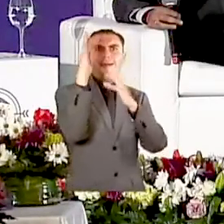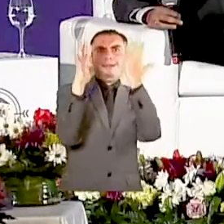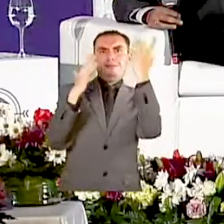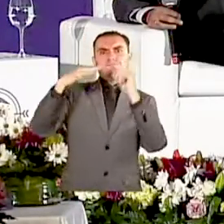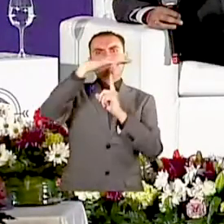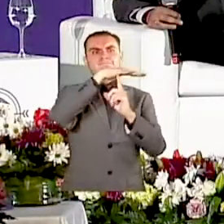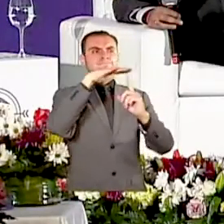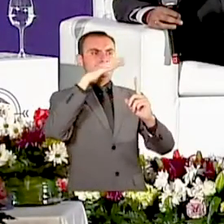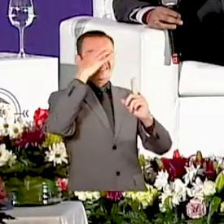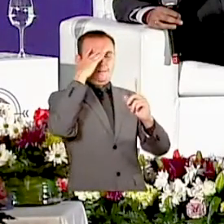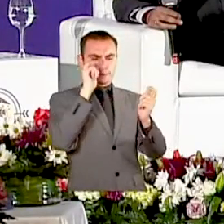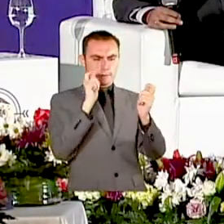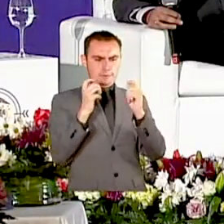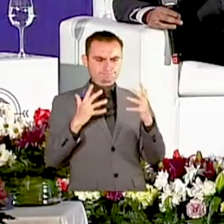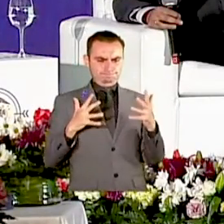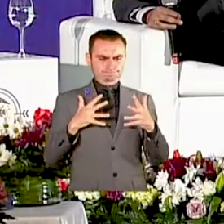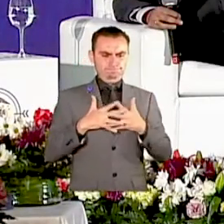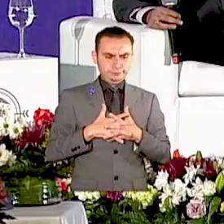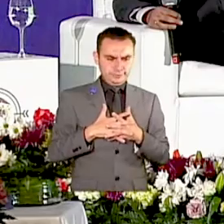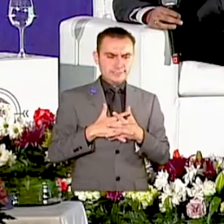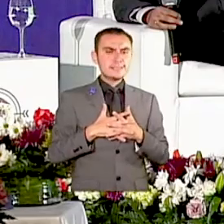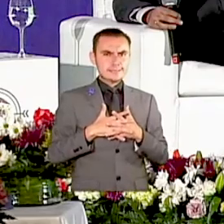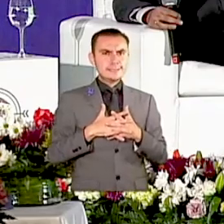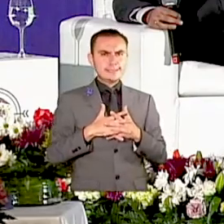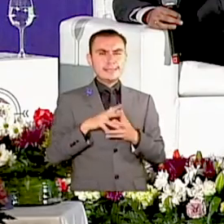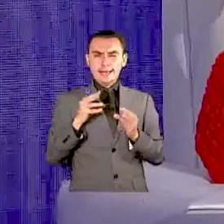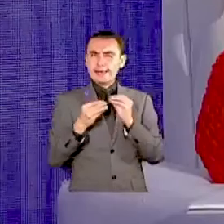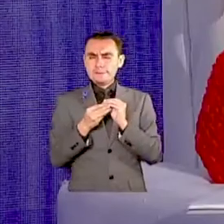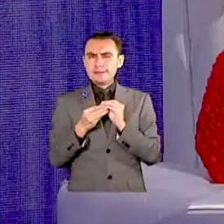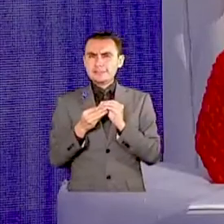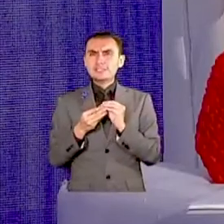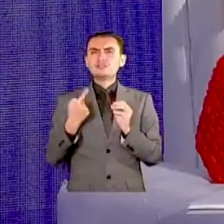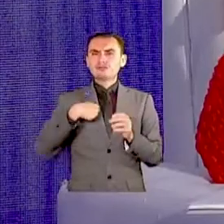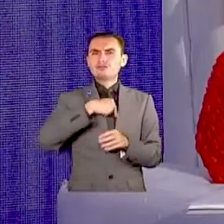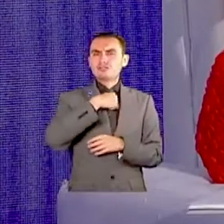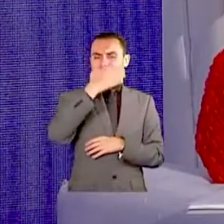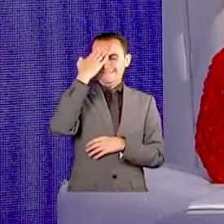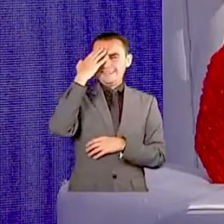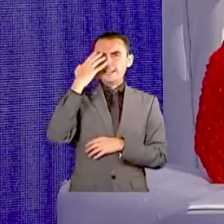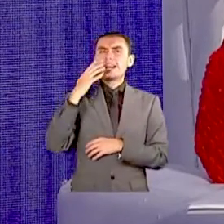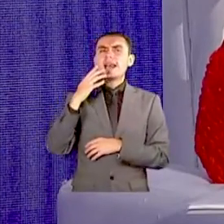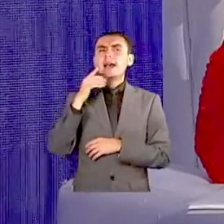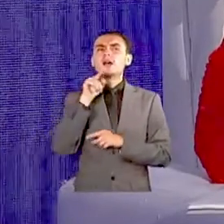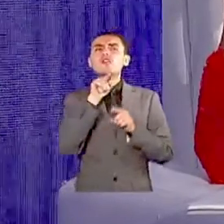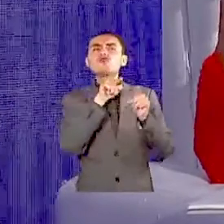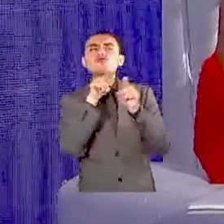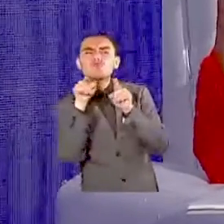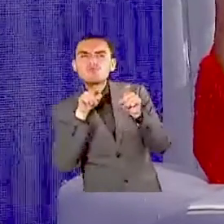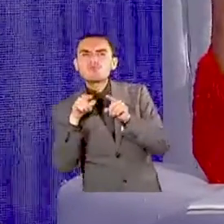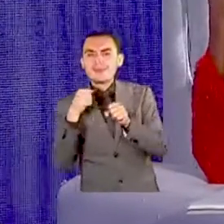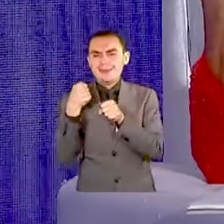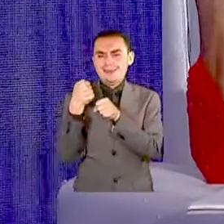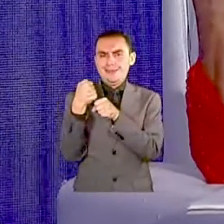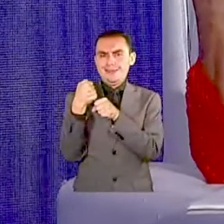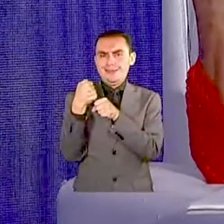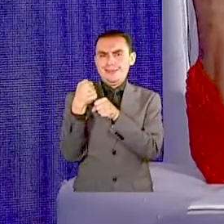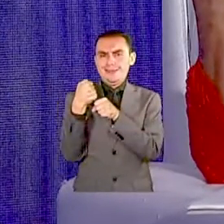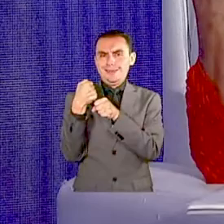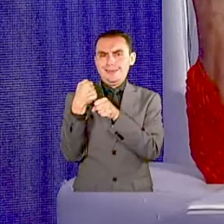en la adaptación al cambio climático y también en la lucha frente a los trabajos por